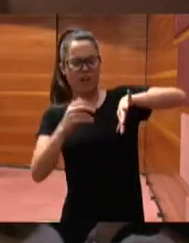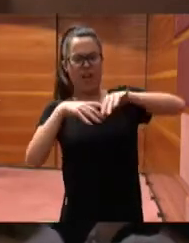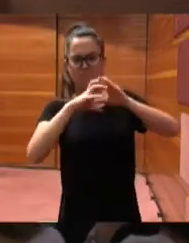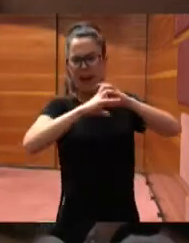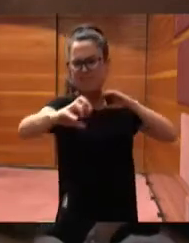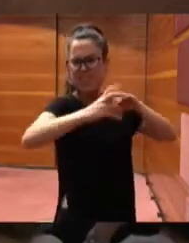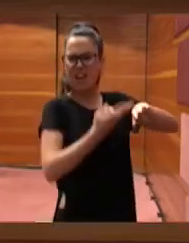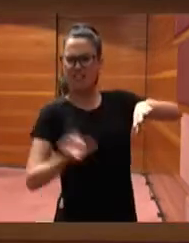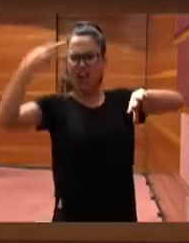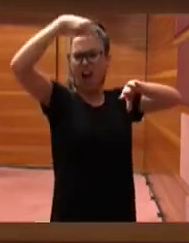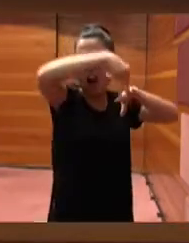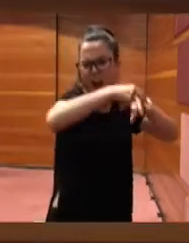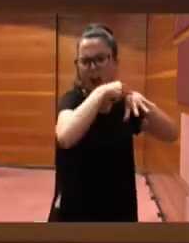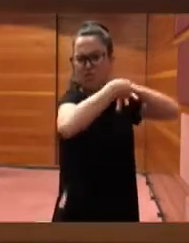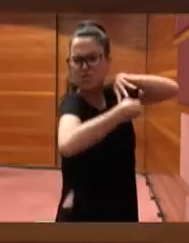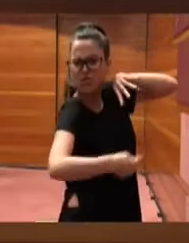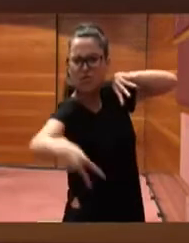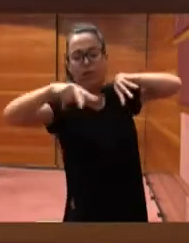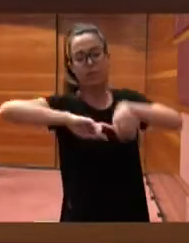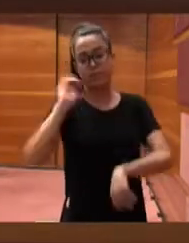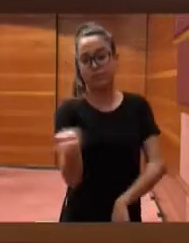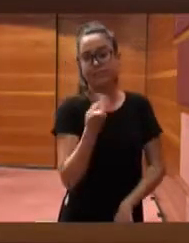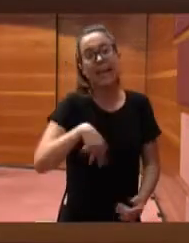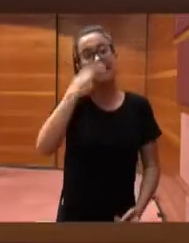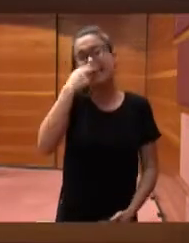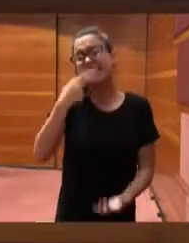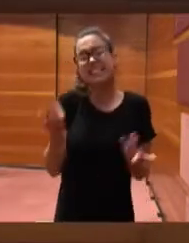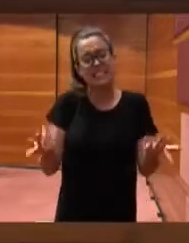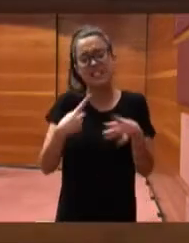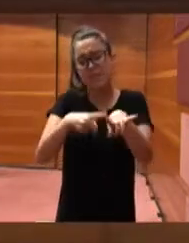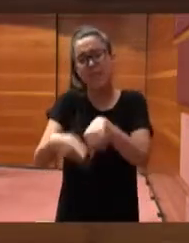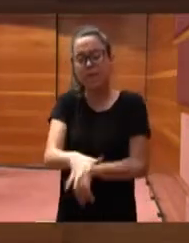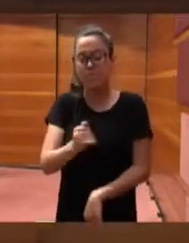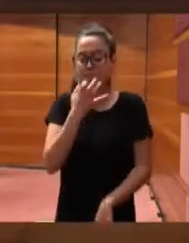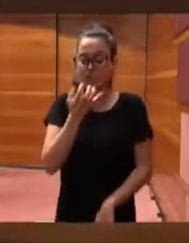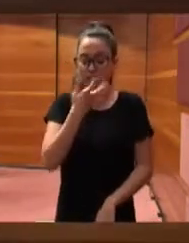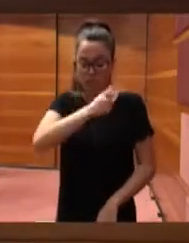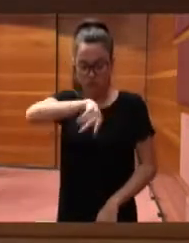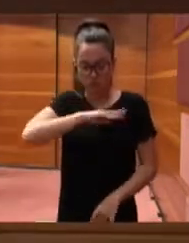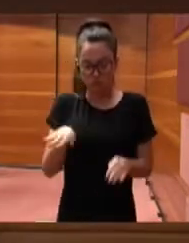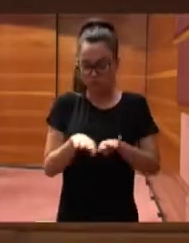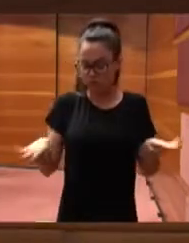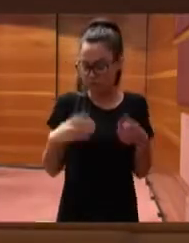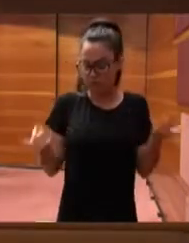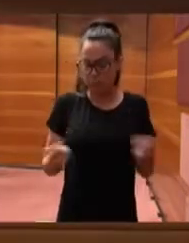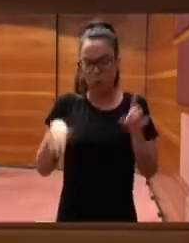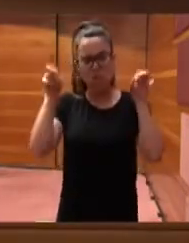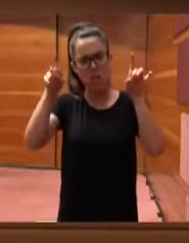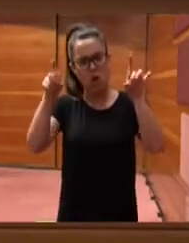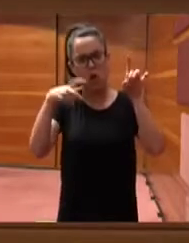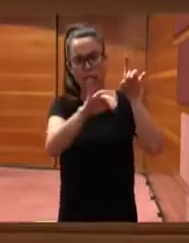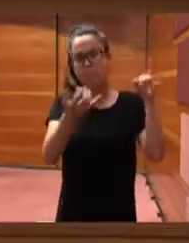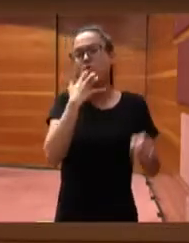Hay mucha diversidad de intereses y de saberes que si los sentamos a trabajar juntos con buena metodología, con Emma por medio, por ejemplo,